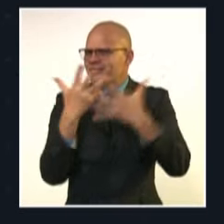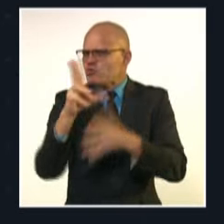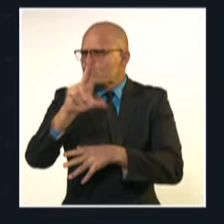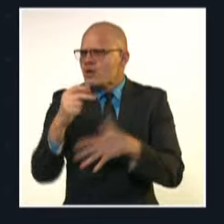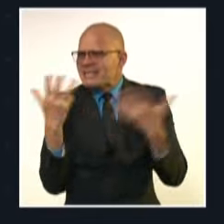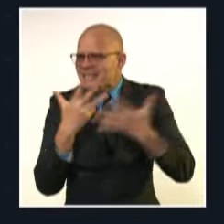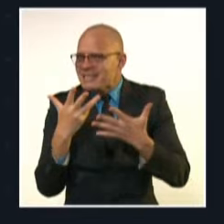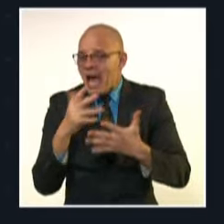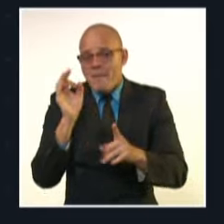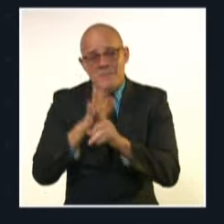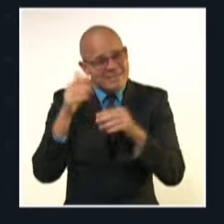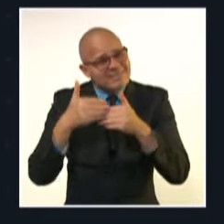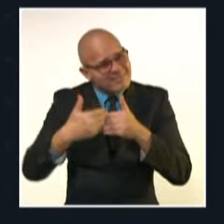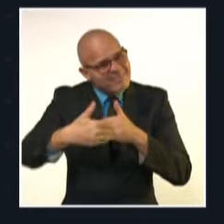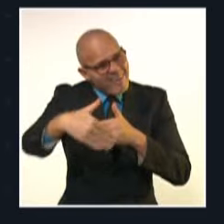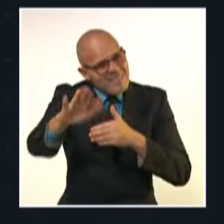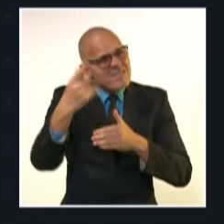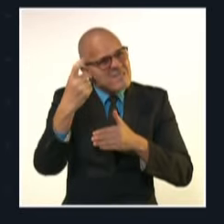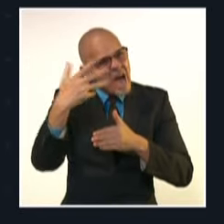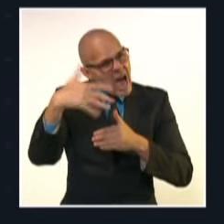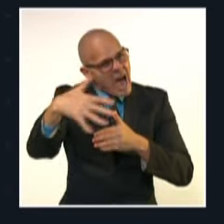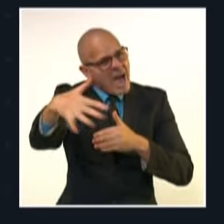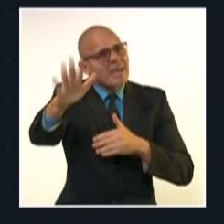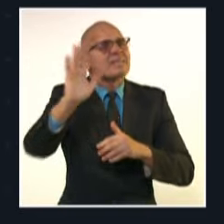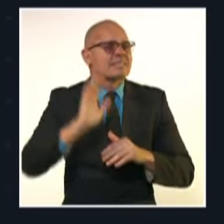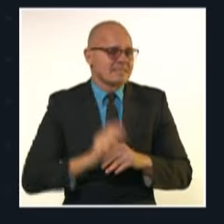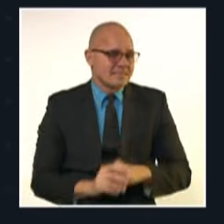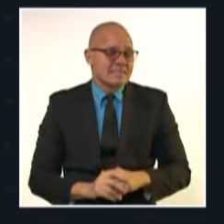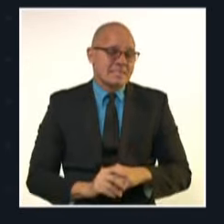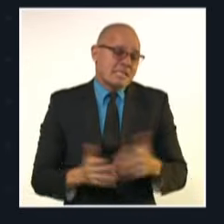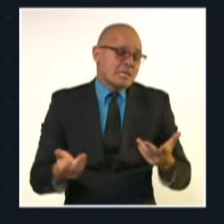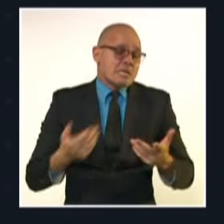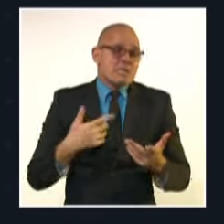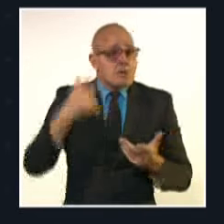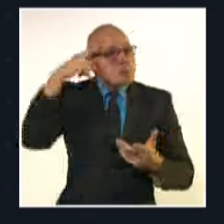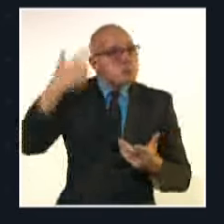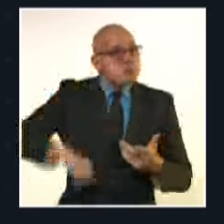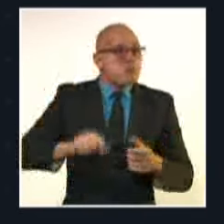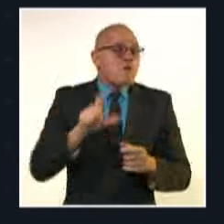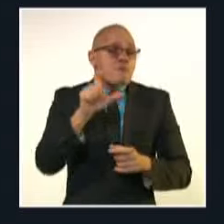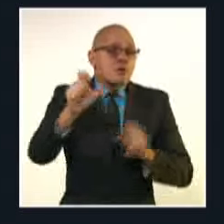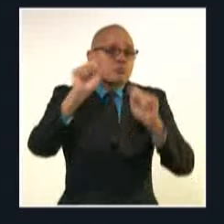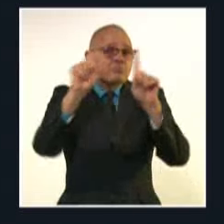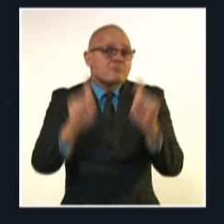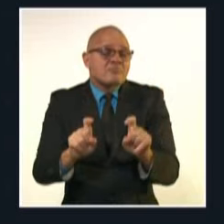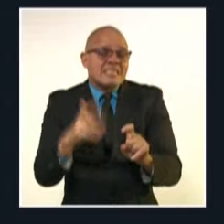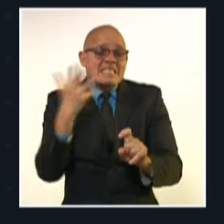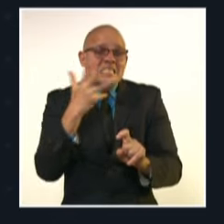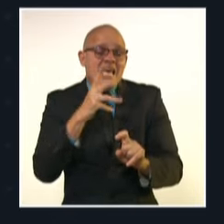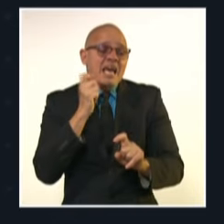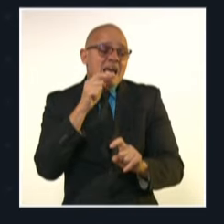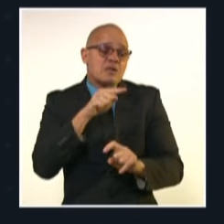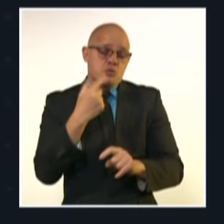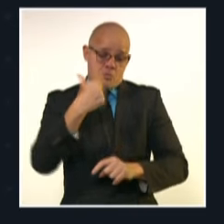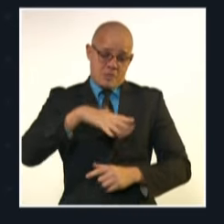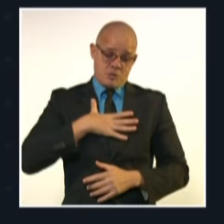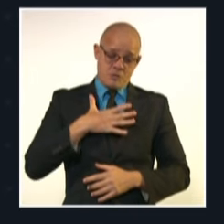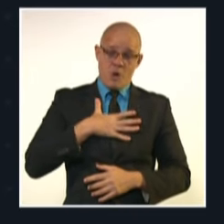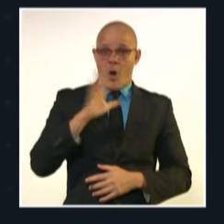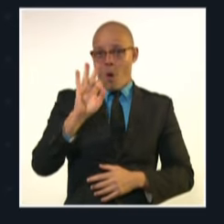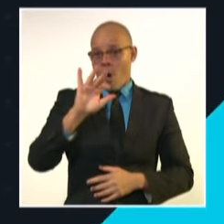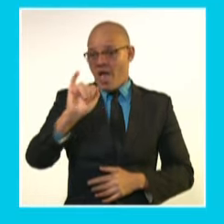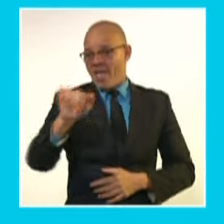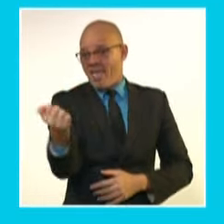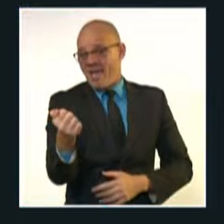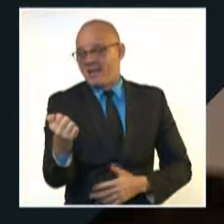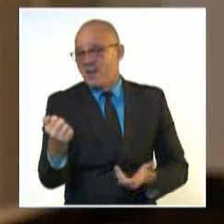empezando? Eso me genera muchísima curiosidad y no sabemos si eso va a ser un humano o una IA. Probablemente las